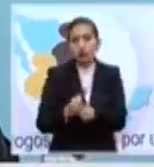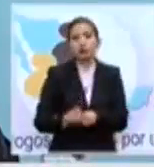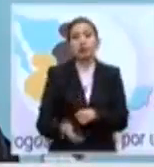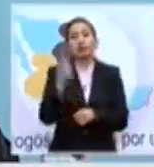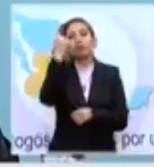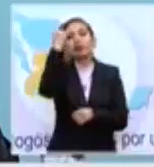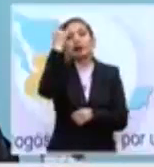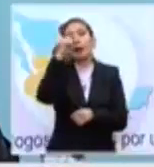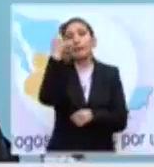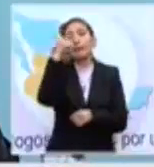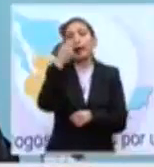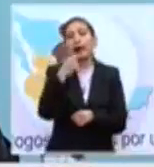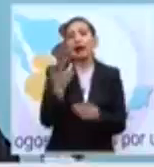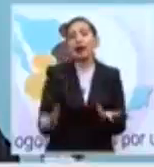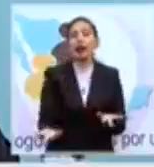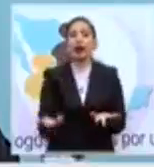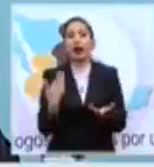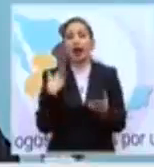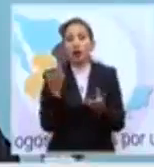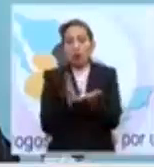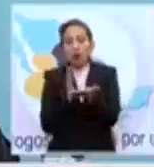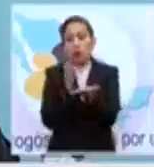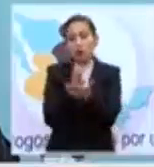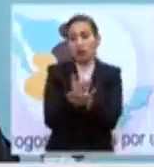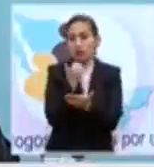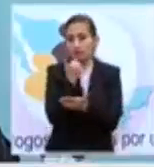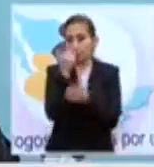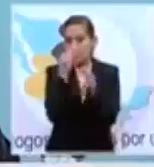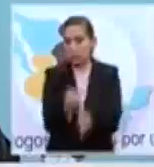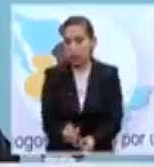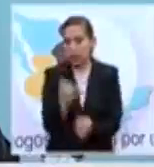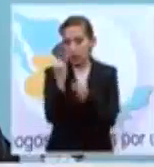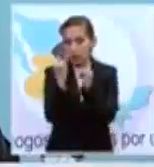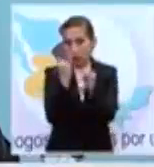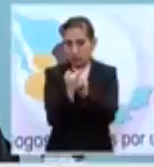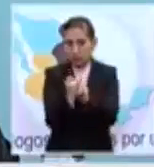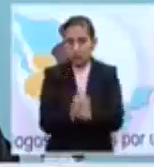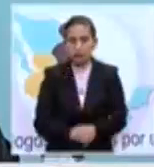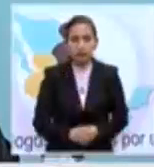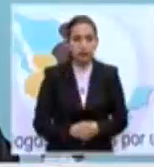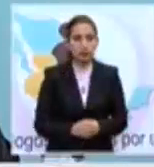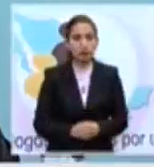para, digamos, intervenir de mejor forma a nivel internacional.